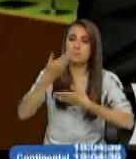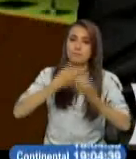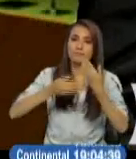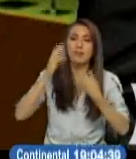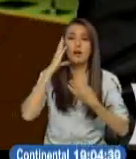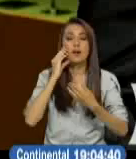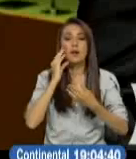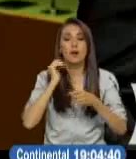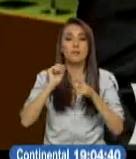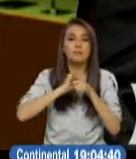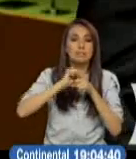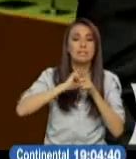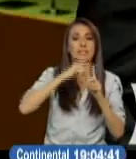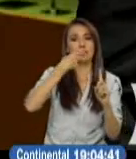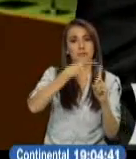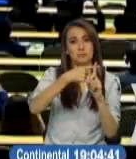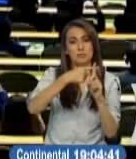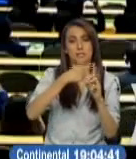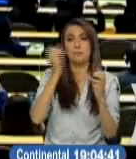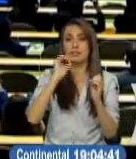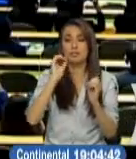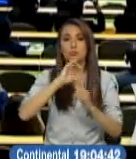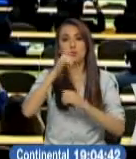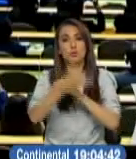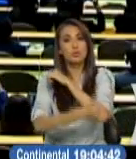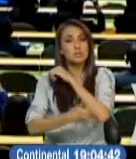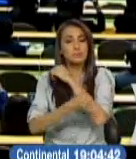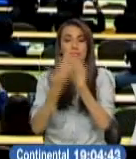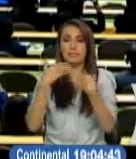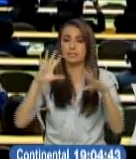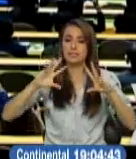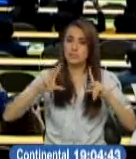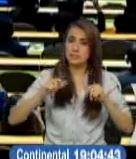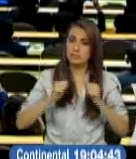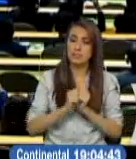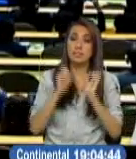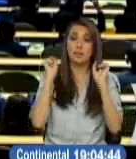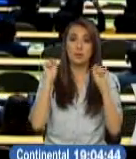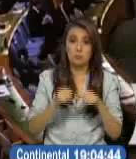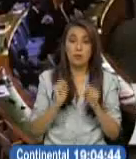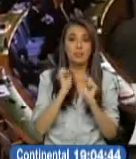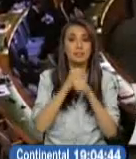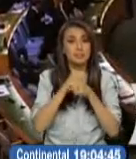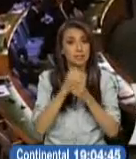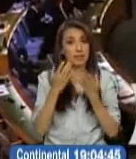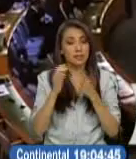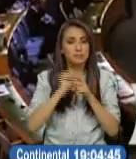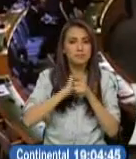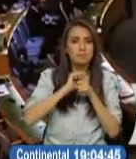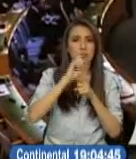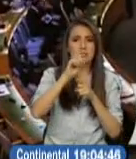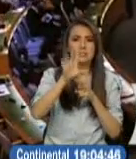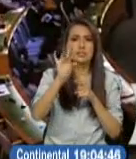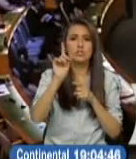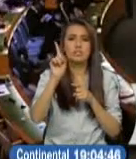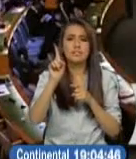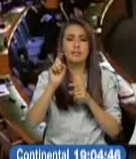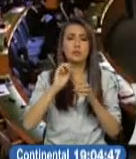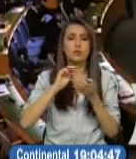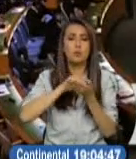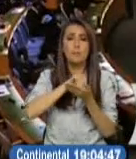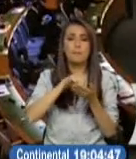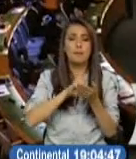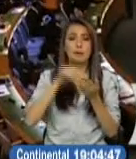buenas prácticas que mantengan otras naciones y así combatir la corrupción y que puedan ser aplicadas a los 181 Estados miembros de